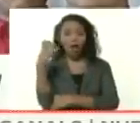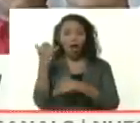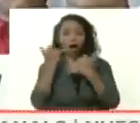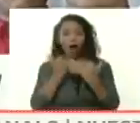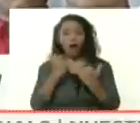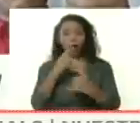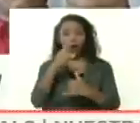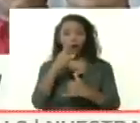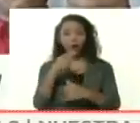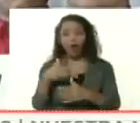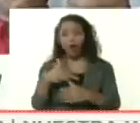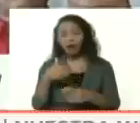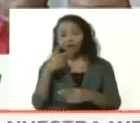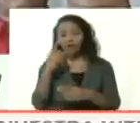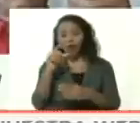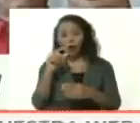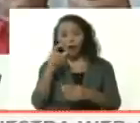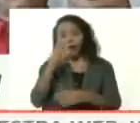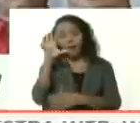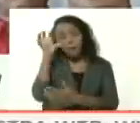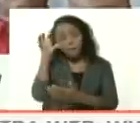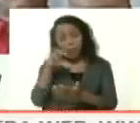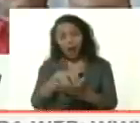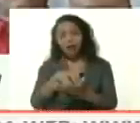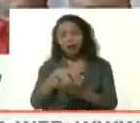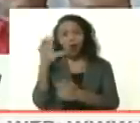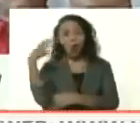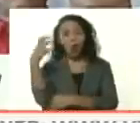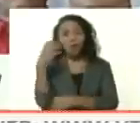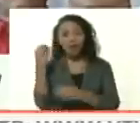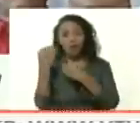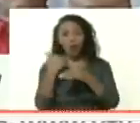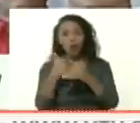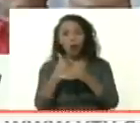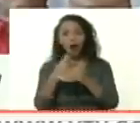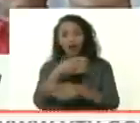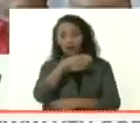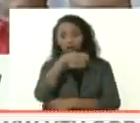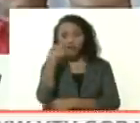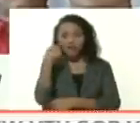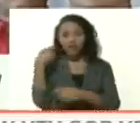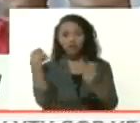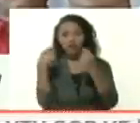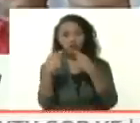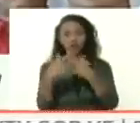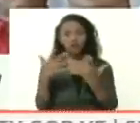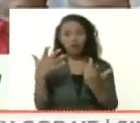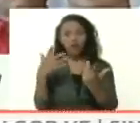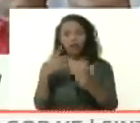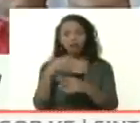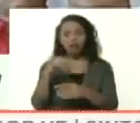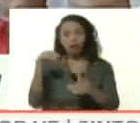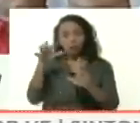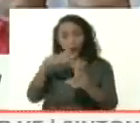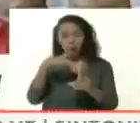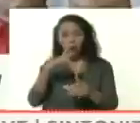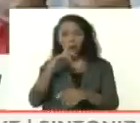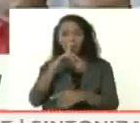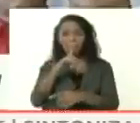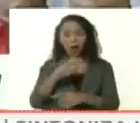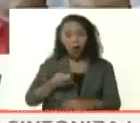gran narcoestado, país que vive de la droga, de la extorsión,